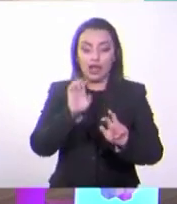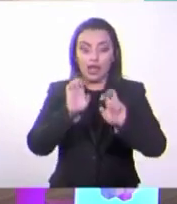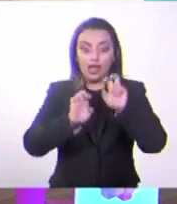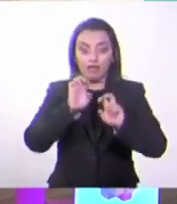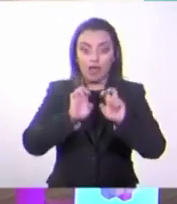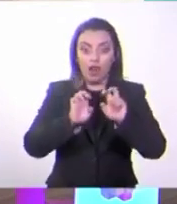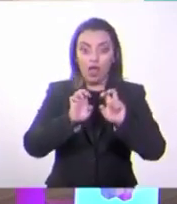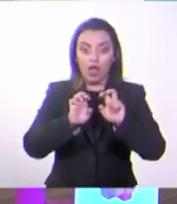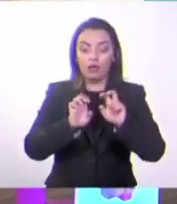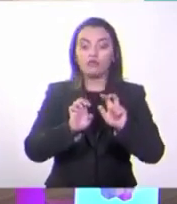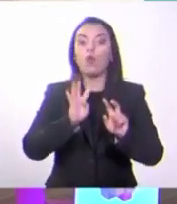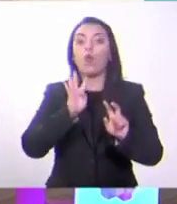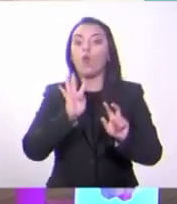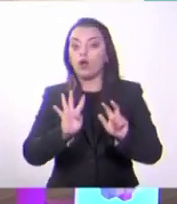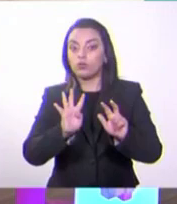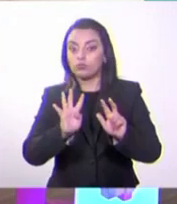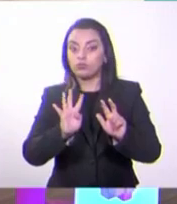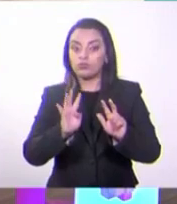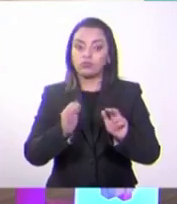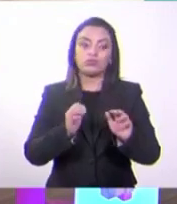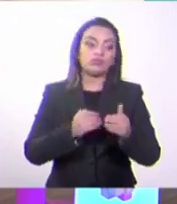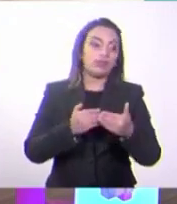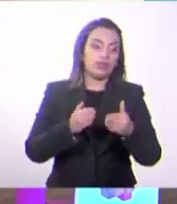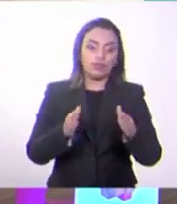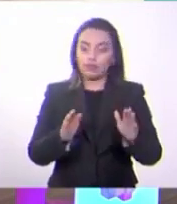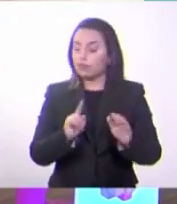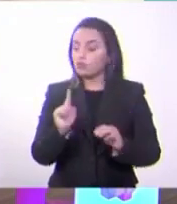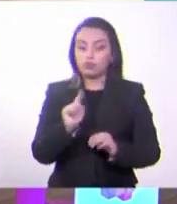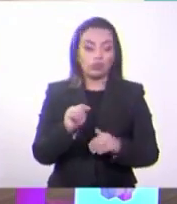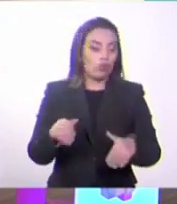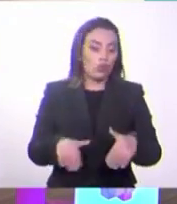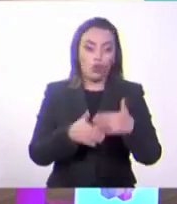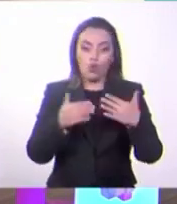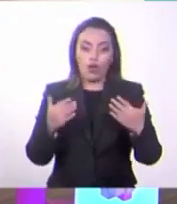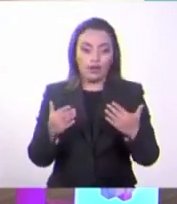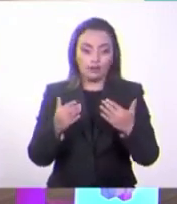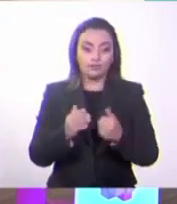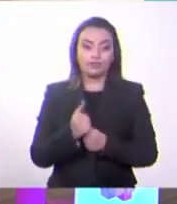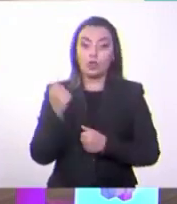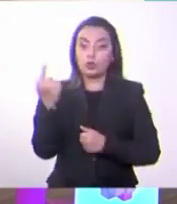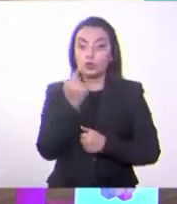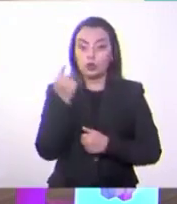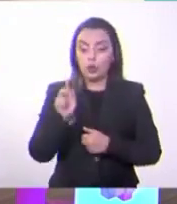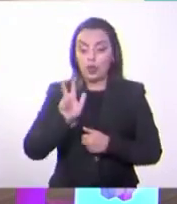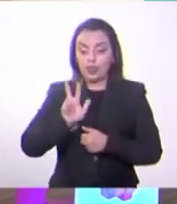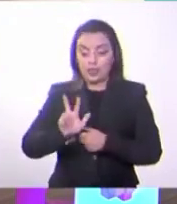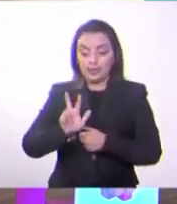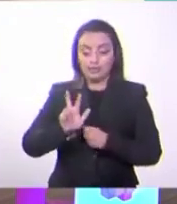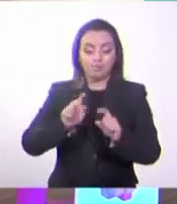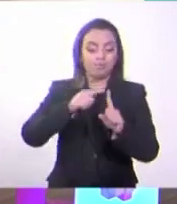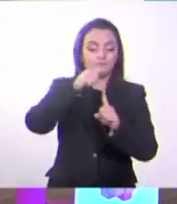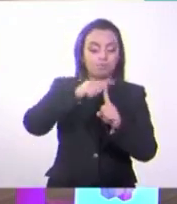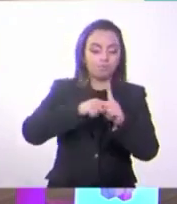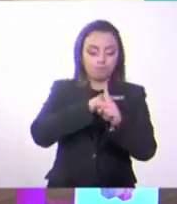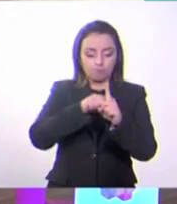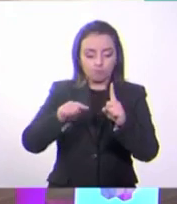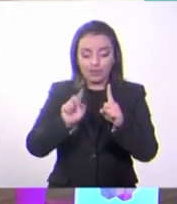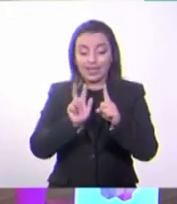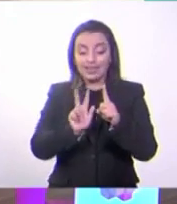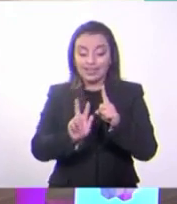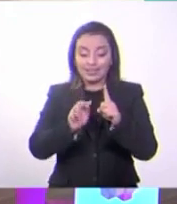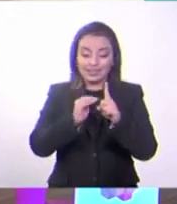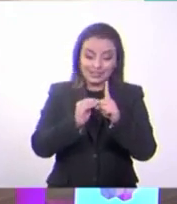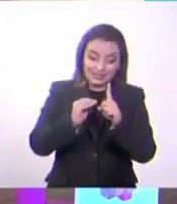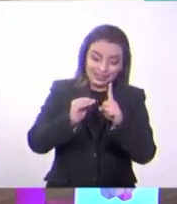función me vaya a dar 4. ¿Sí? Incluso podemos ver aquí que solo la gráfica pues solo lo corta acá una vez. Es